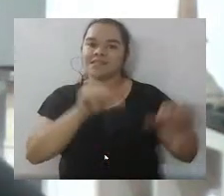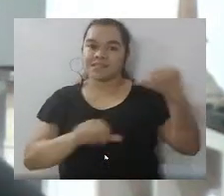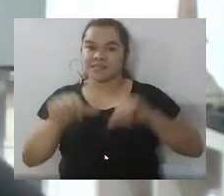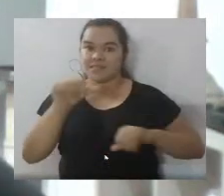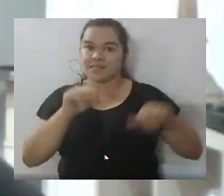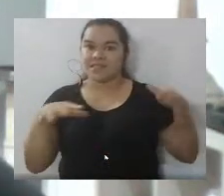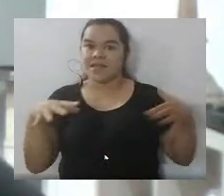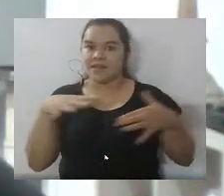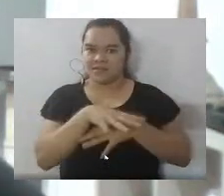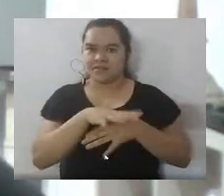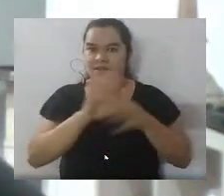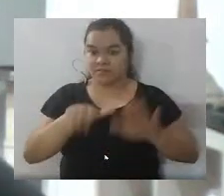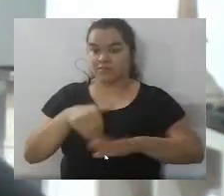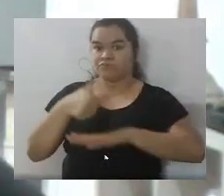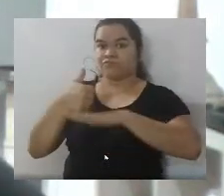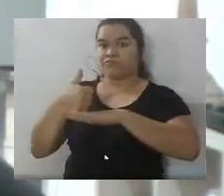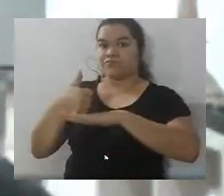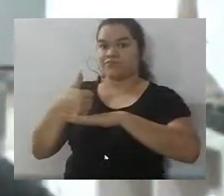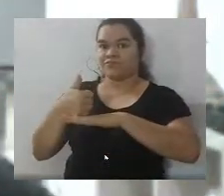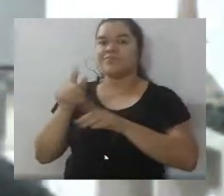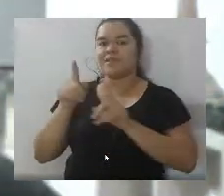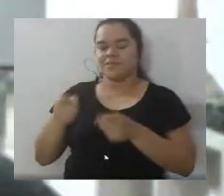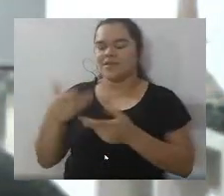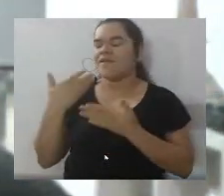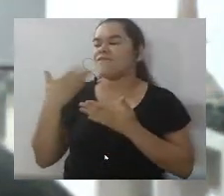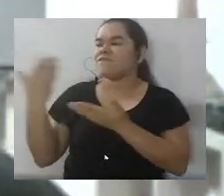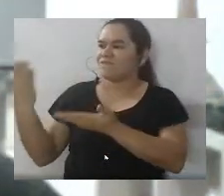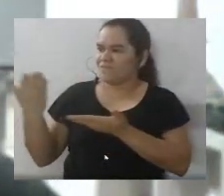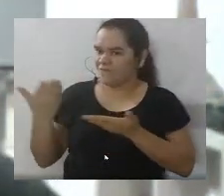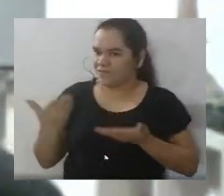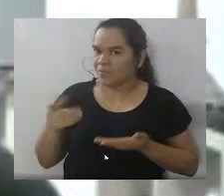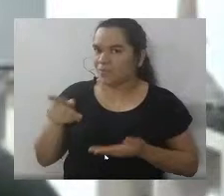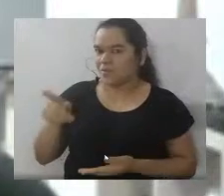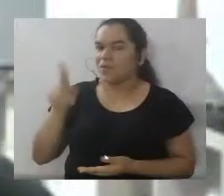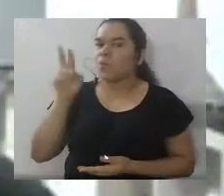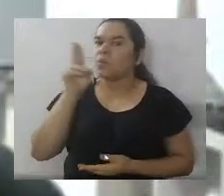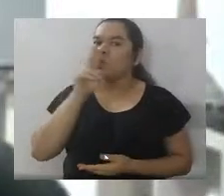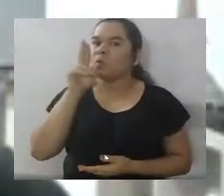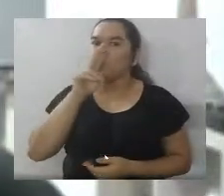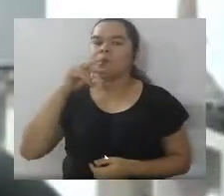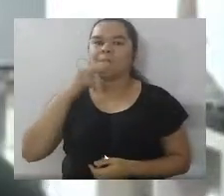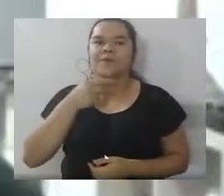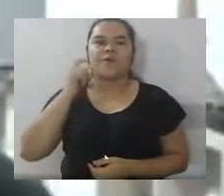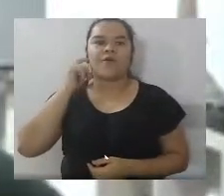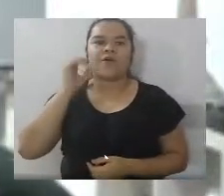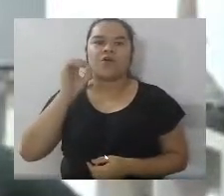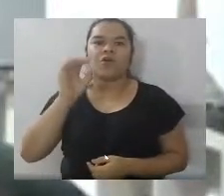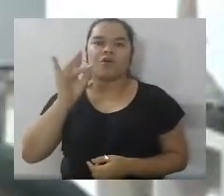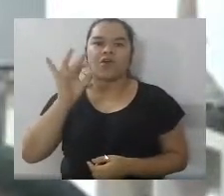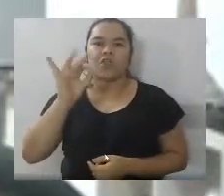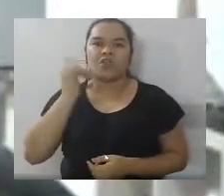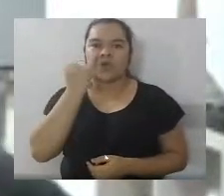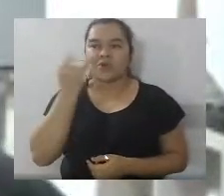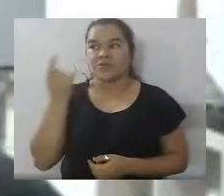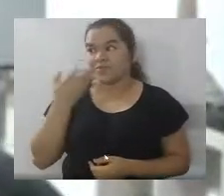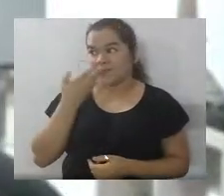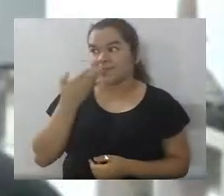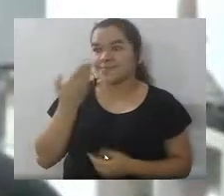Yari Mensura, que nos está acompañando. Bienvenida, licenciada María Viviana Godoy, tiene la palabra.